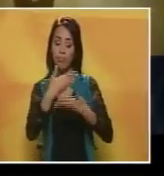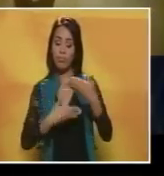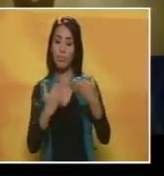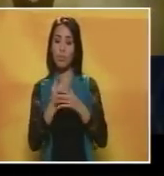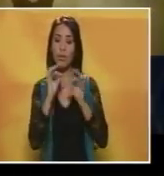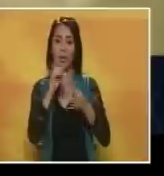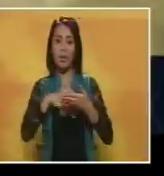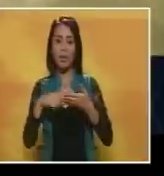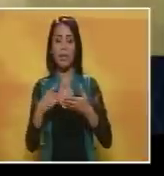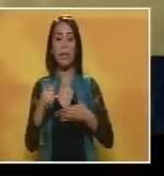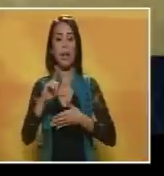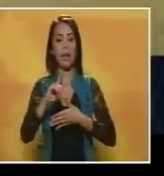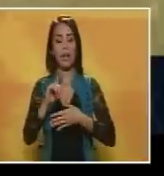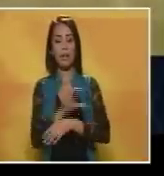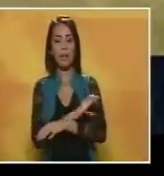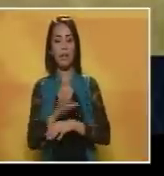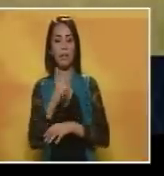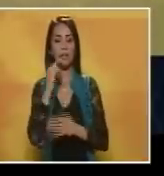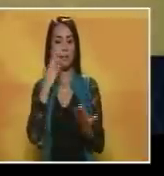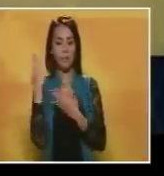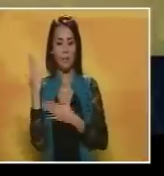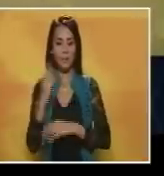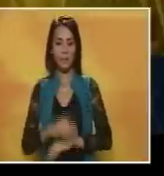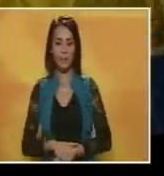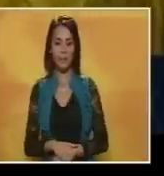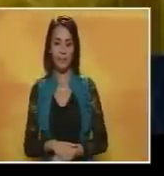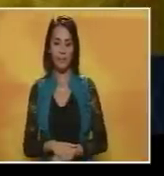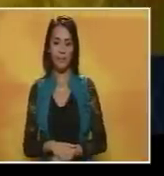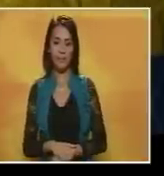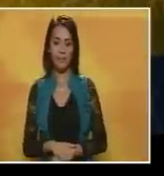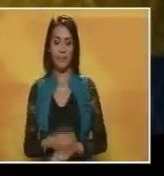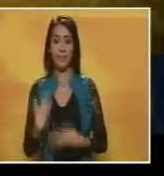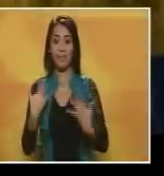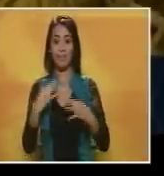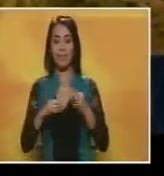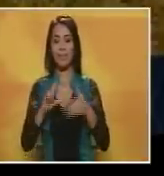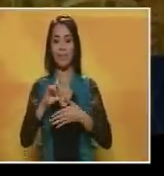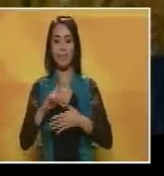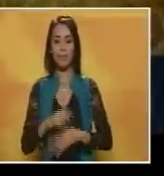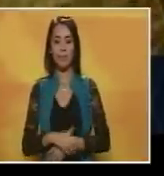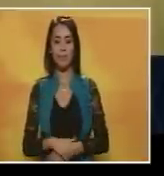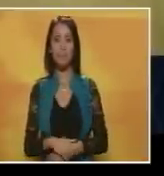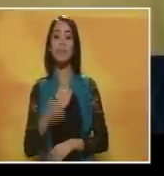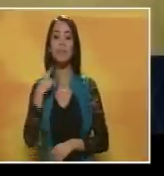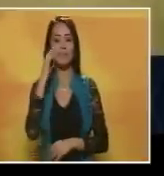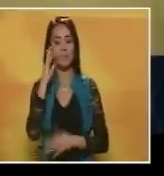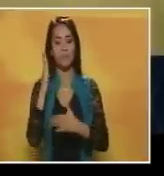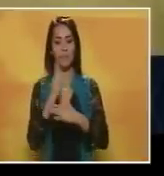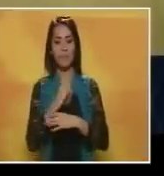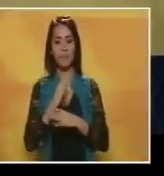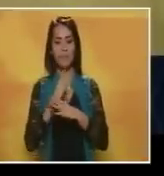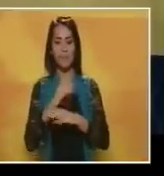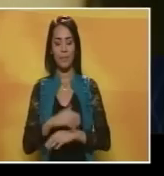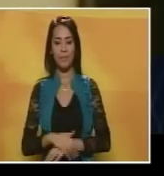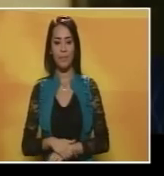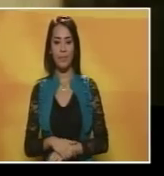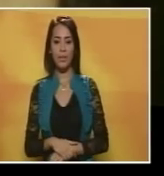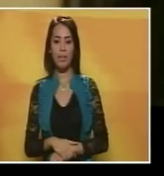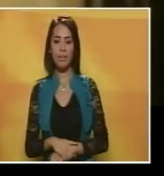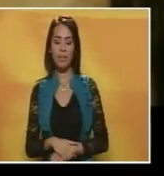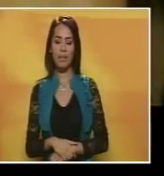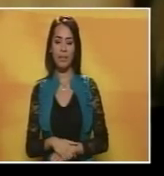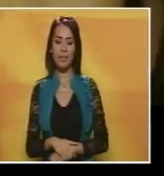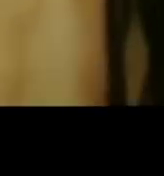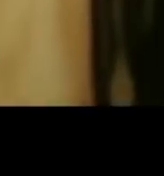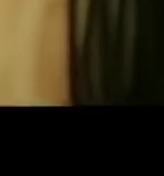de un cantante latino se lo lleva marc anthony por gira internacional 10 minutos todos los detalles no